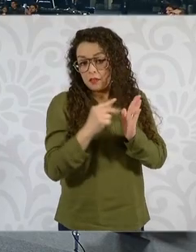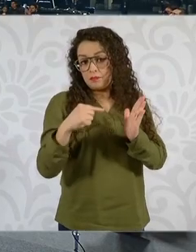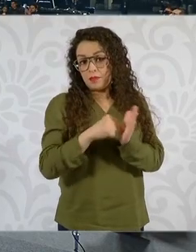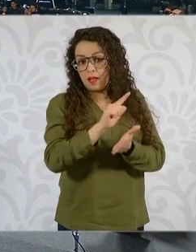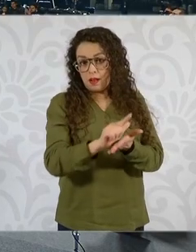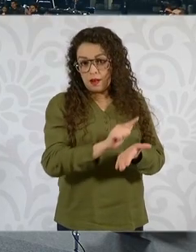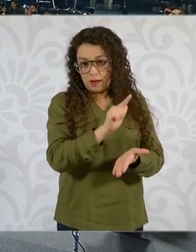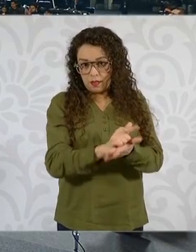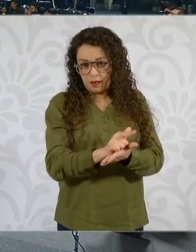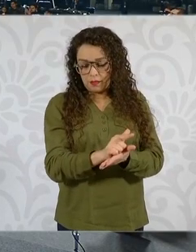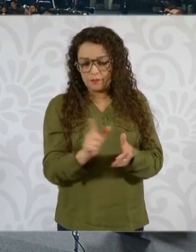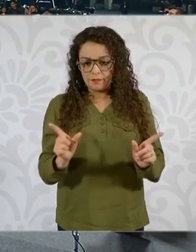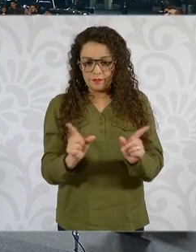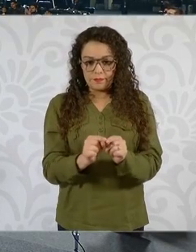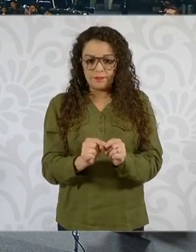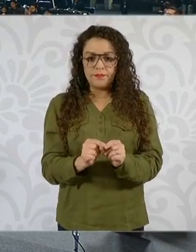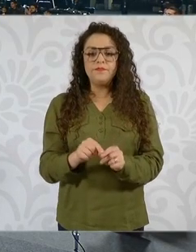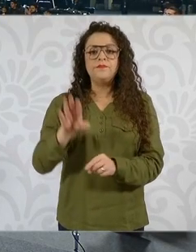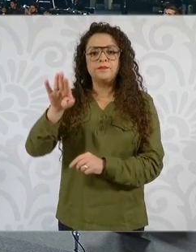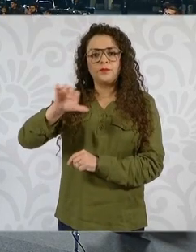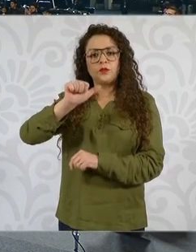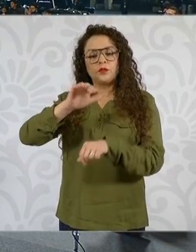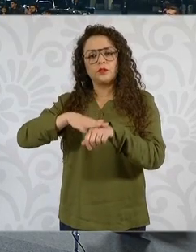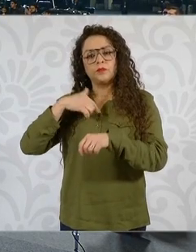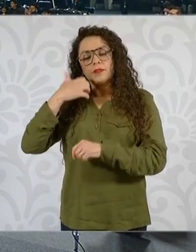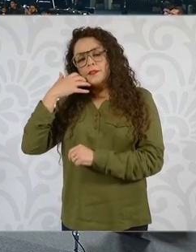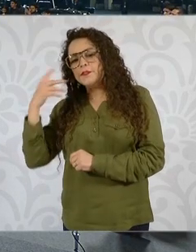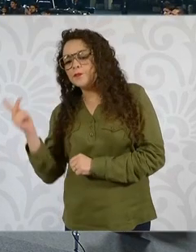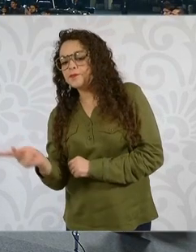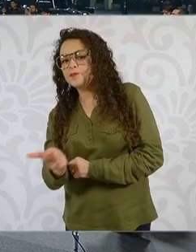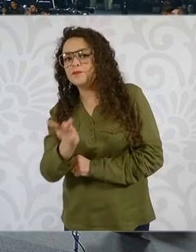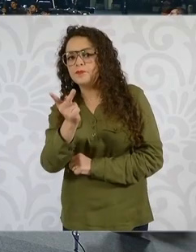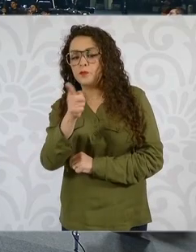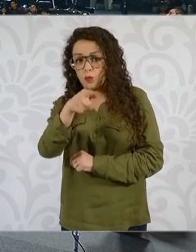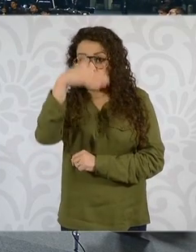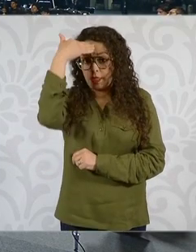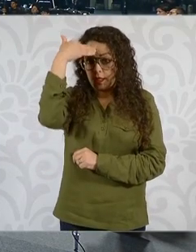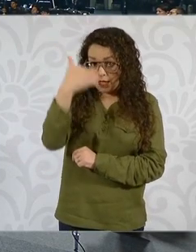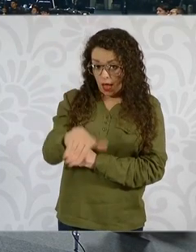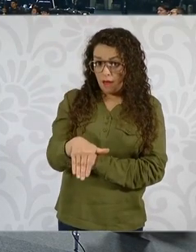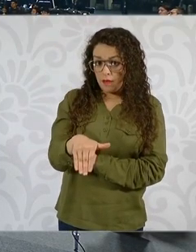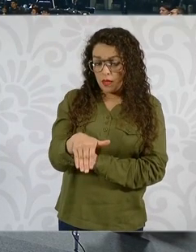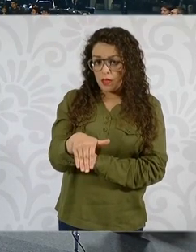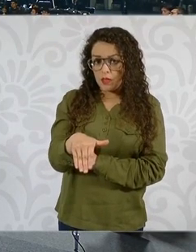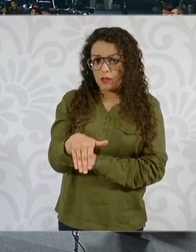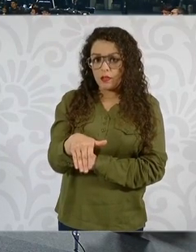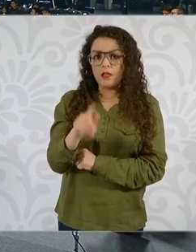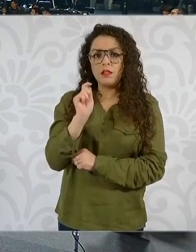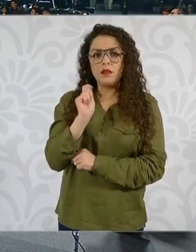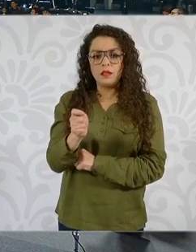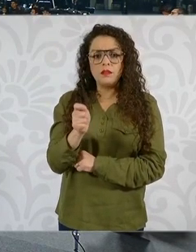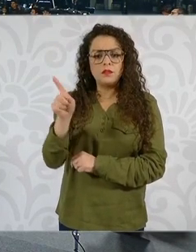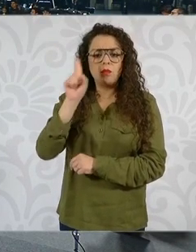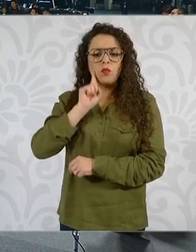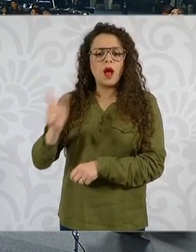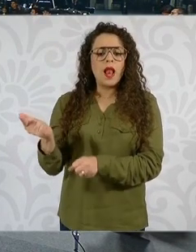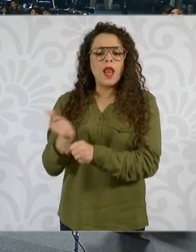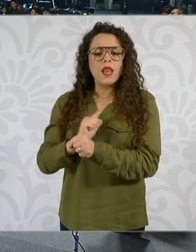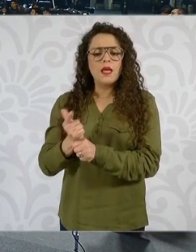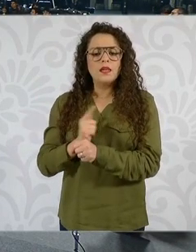usted sepa bueno se logró el registro de la licenciada